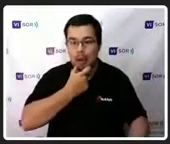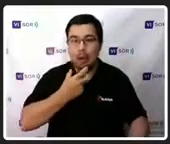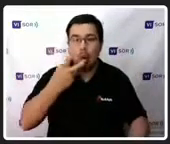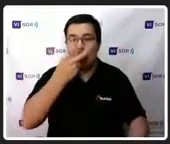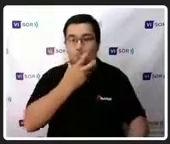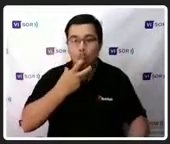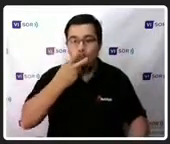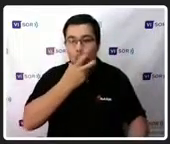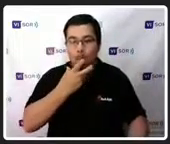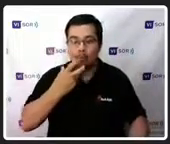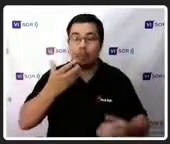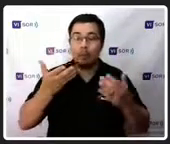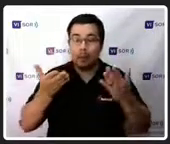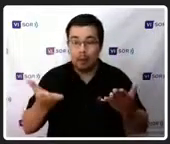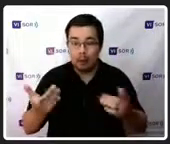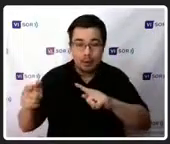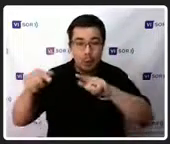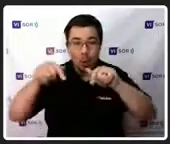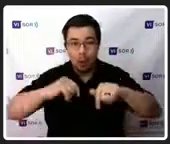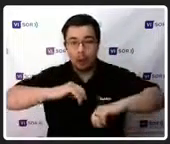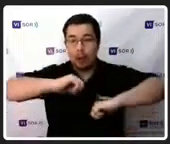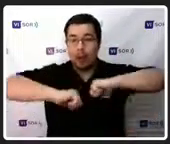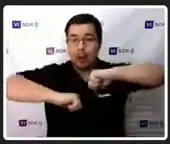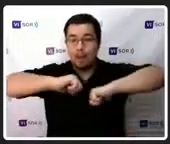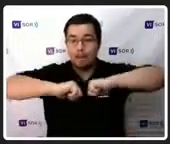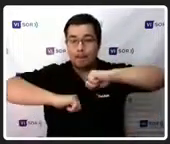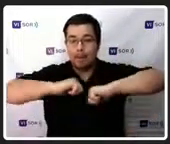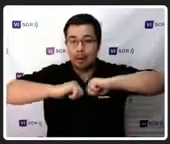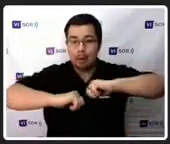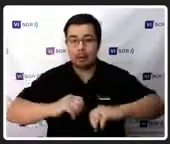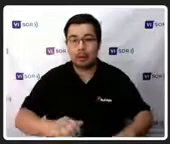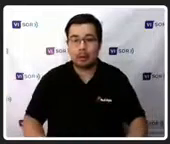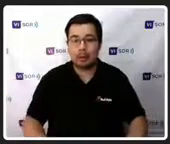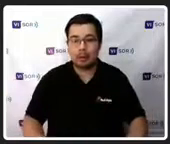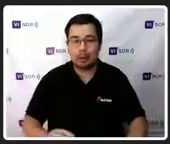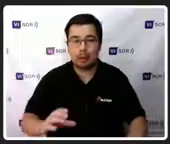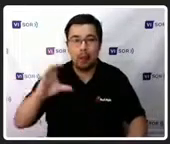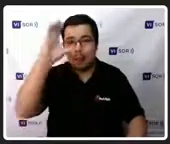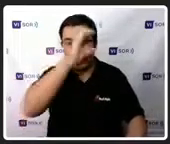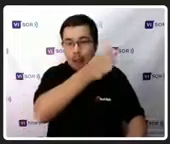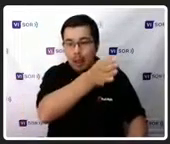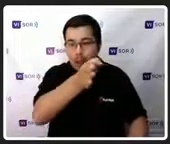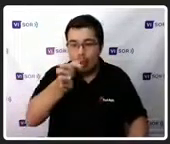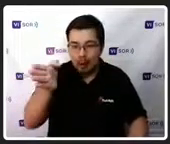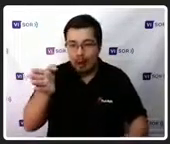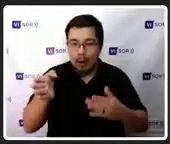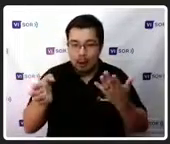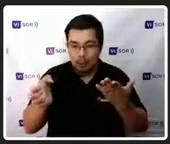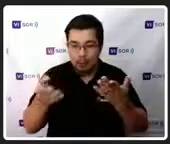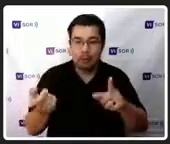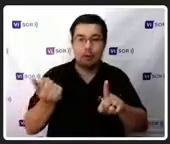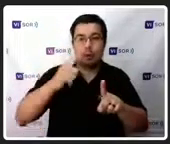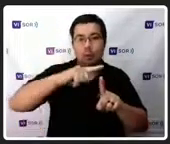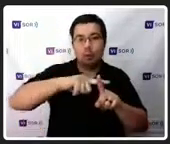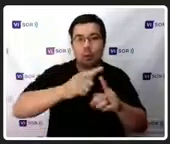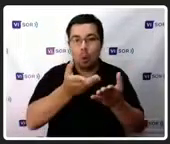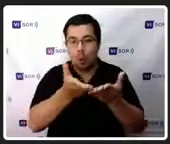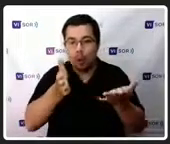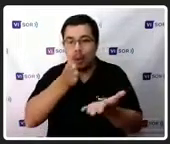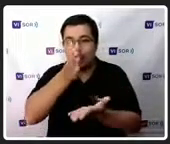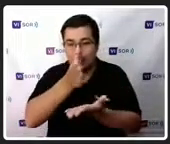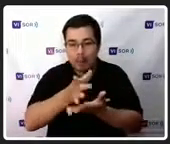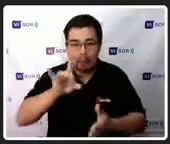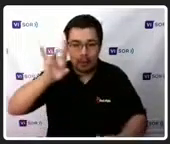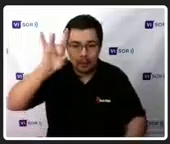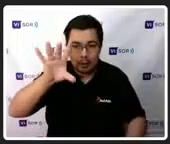sido siempre, es un must, es un tienen que saber, porque de lo contrario, las posibilidades de empleabilidad